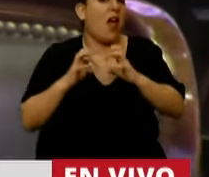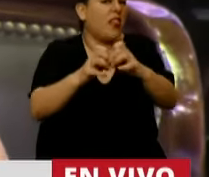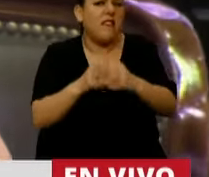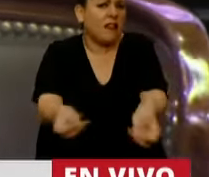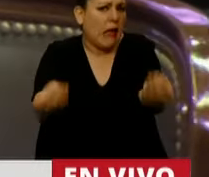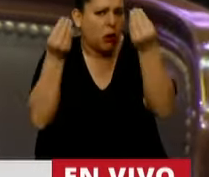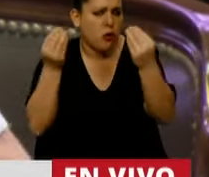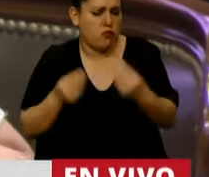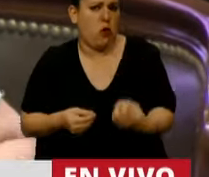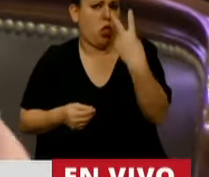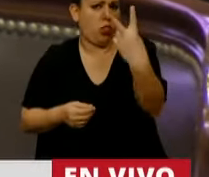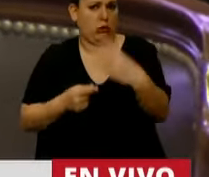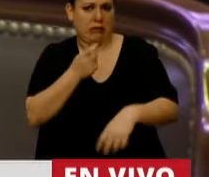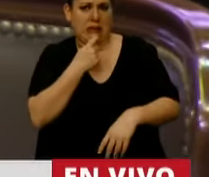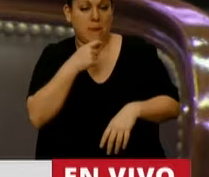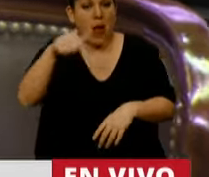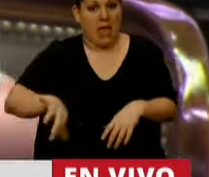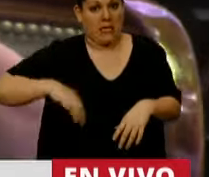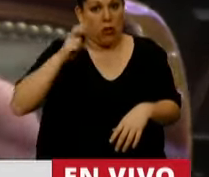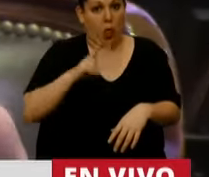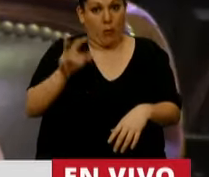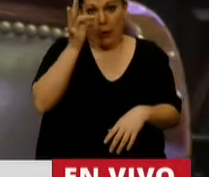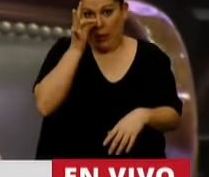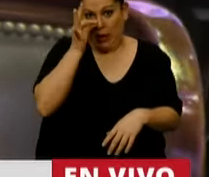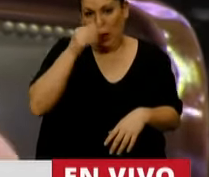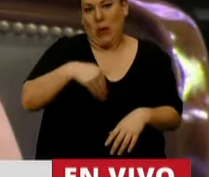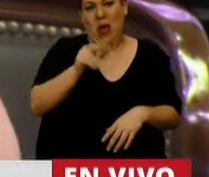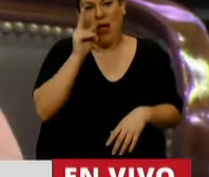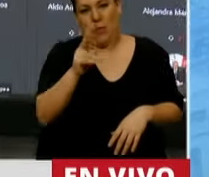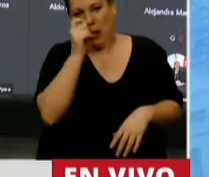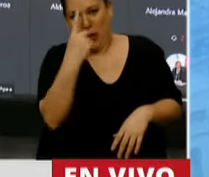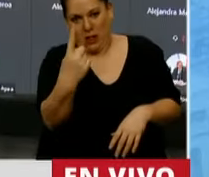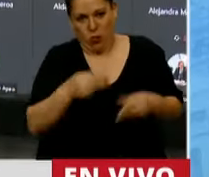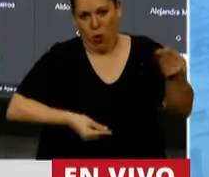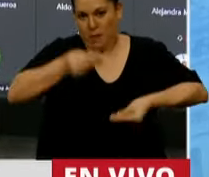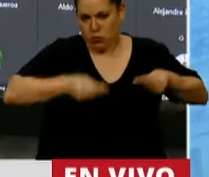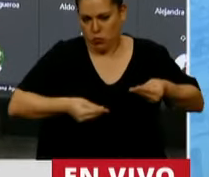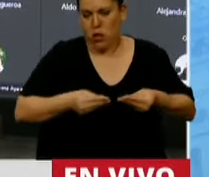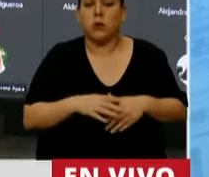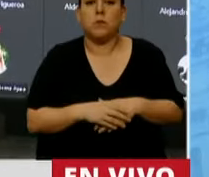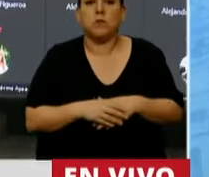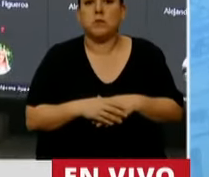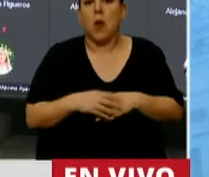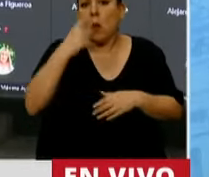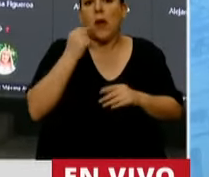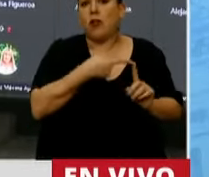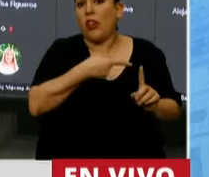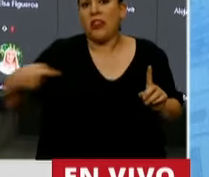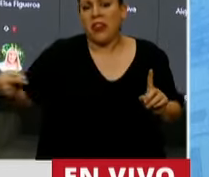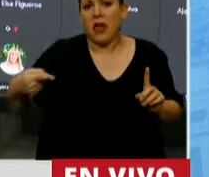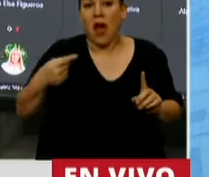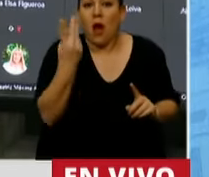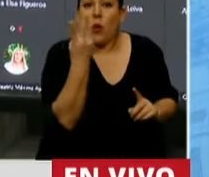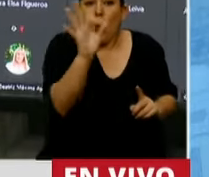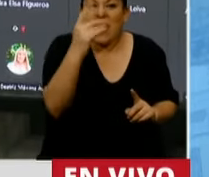2 ejemplos. Este debate, 2020, presupuesto 2021. ¿Cuántos días tuvimos? 40 días. Y no tiene que